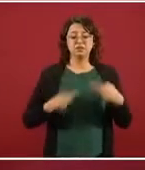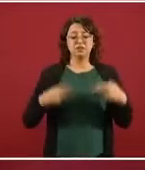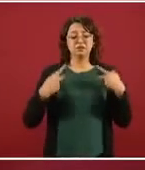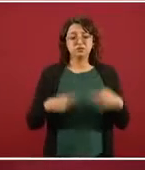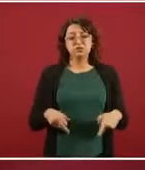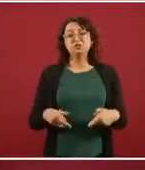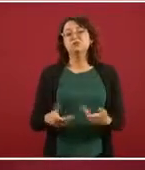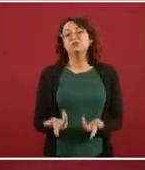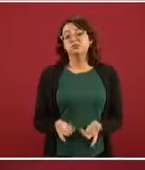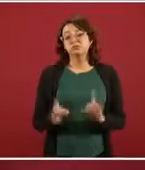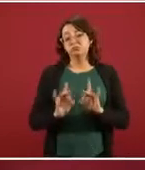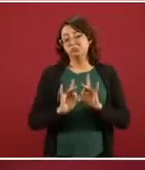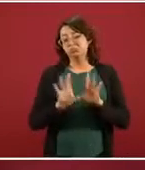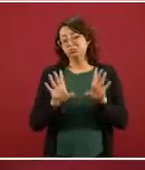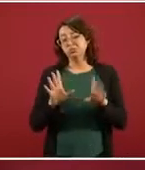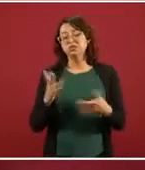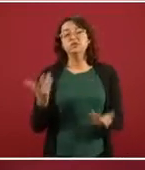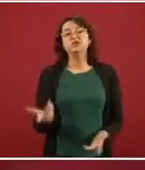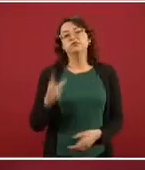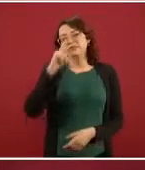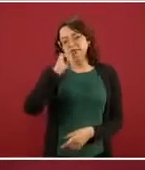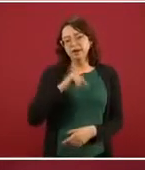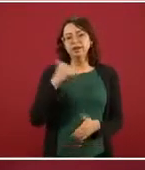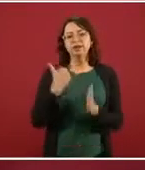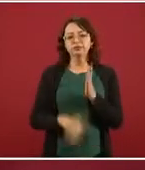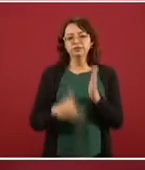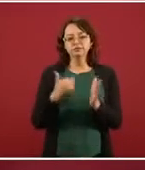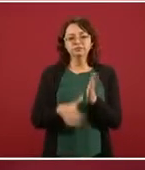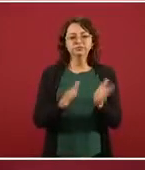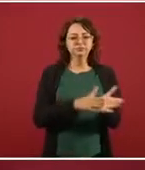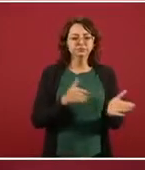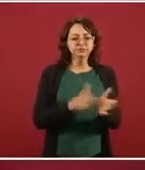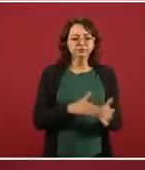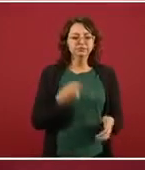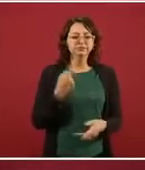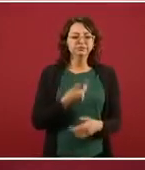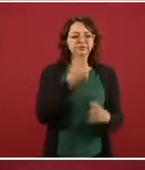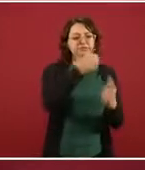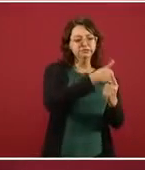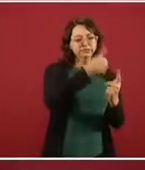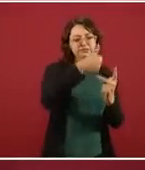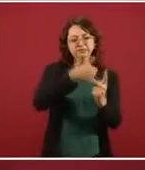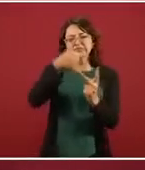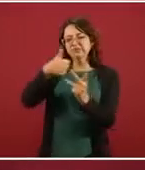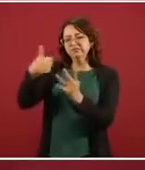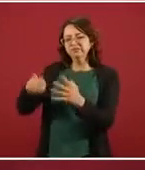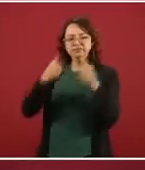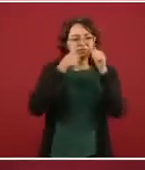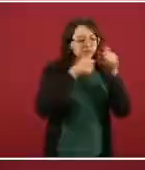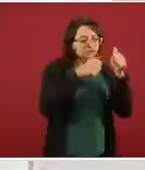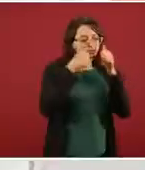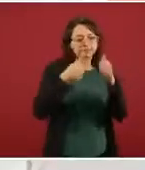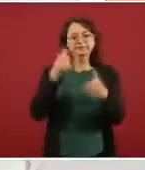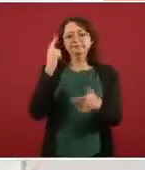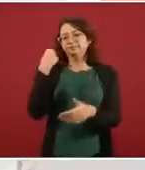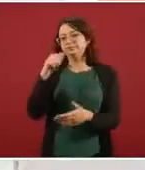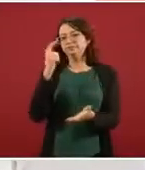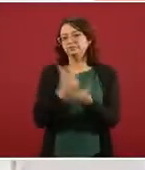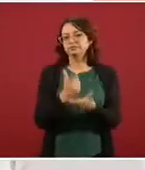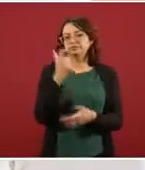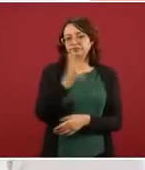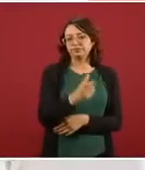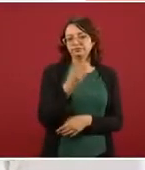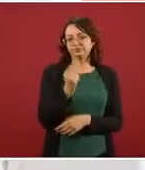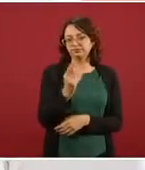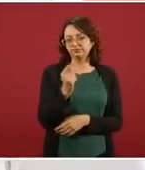esta circunstancia y estamos trabajando específicamente en ese caso uno por uno para incorporarlos a su pago independientemente